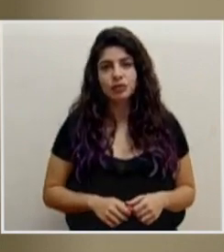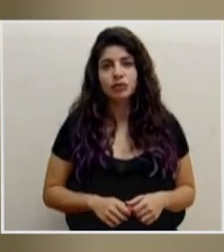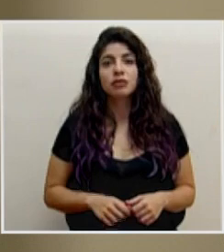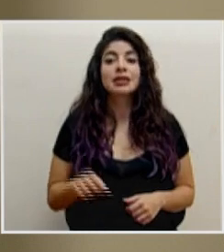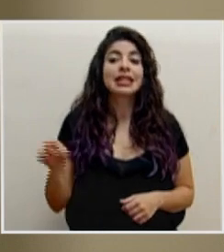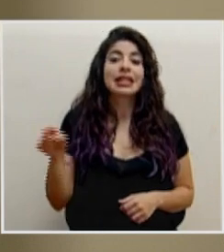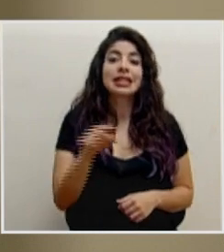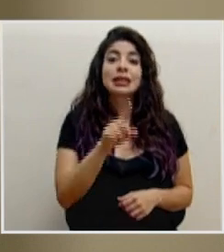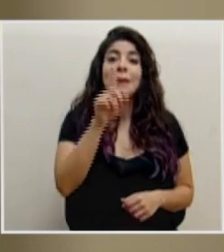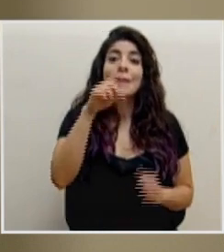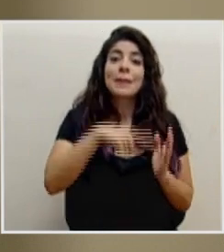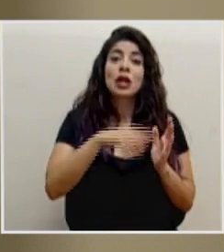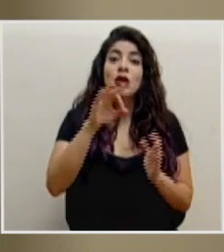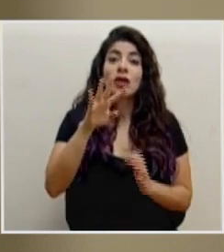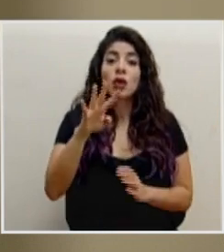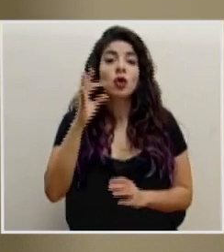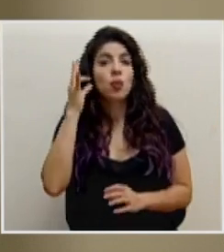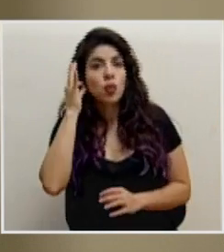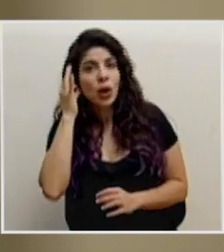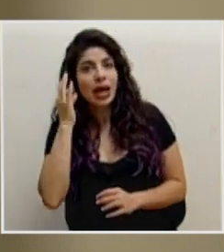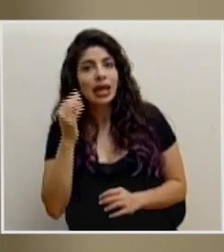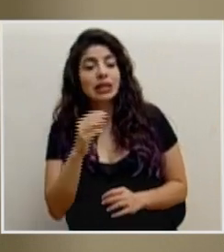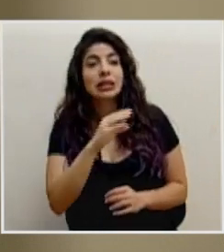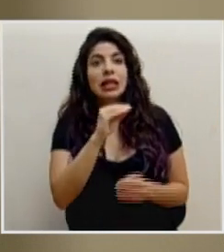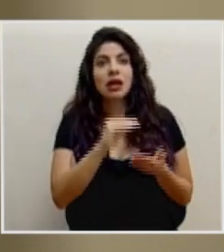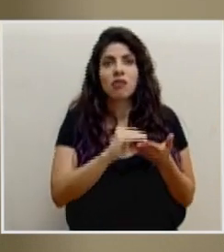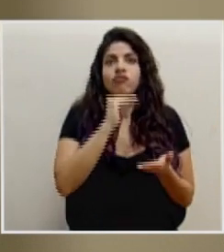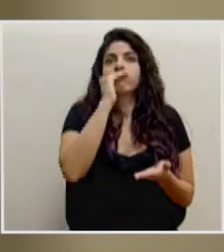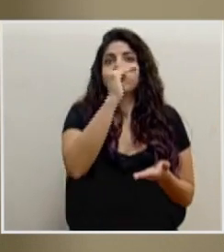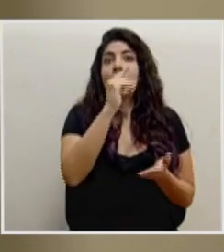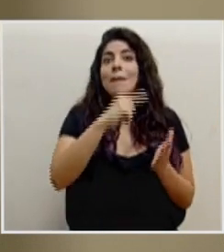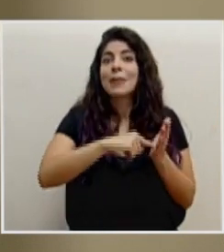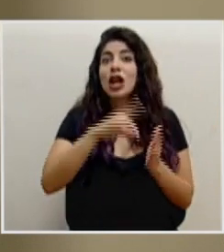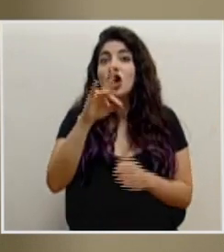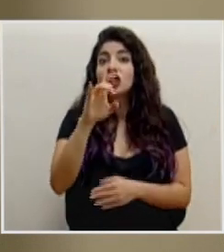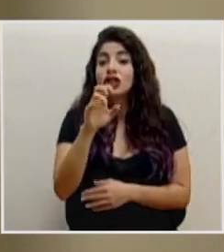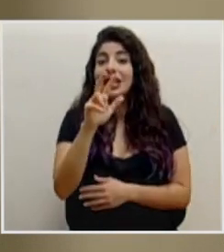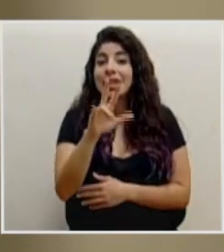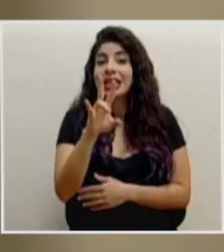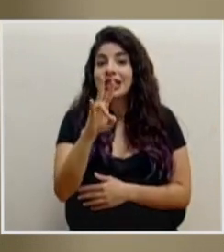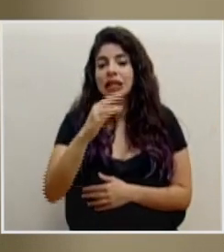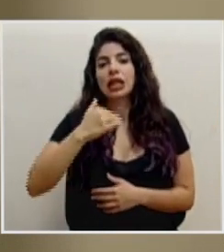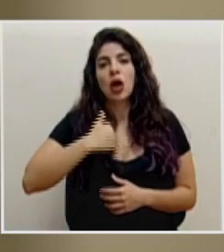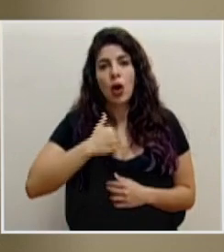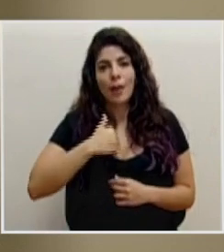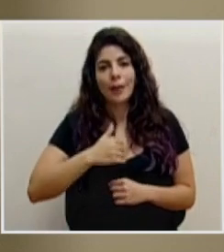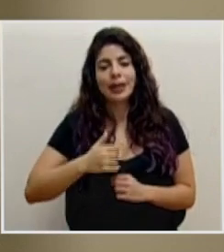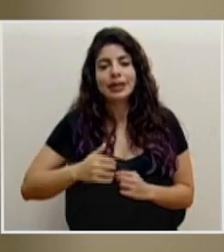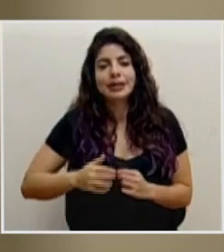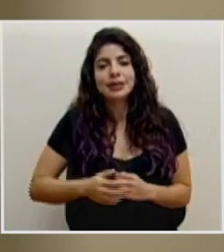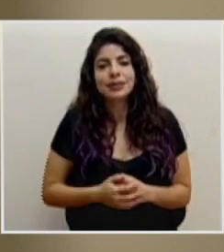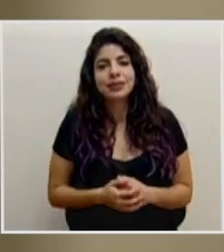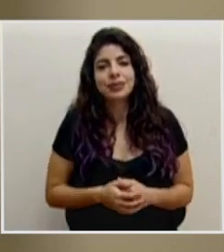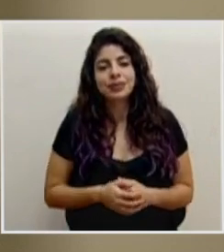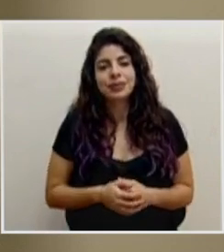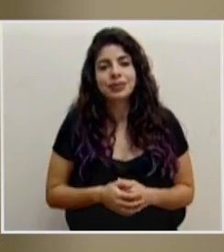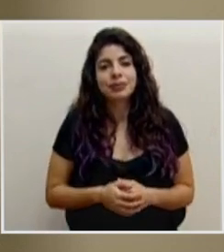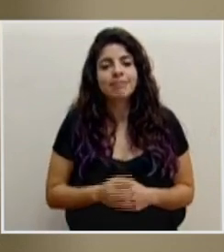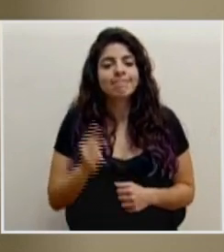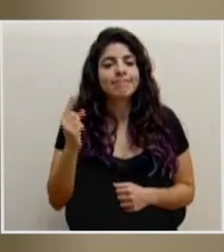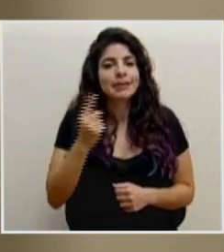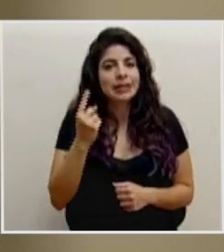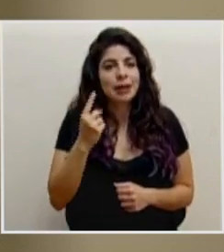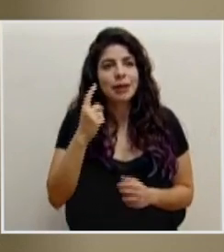De estas, 1.094 son mujeres y una cantidad mucho mayor, 1.837 son hombres. Y